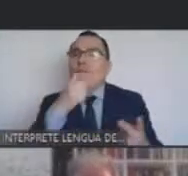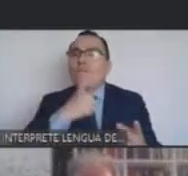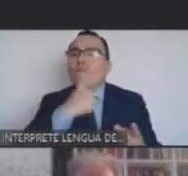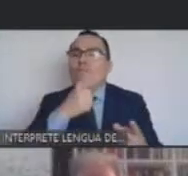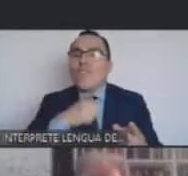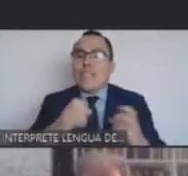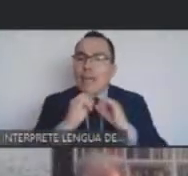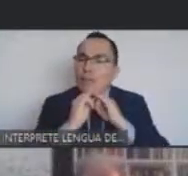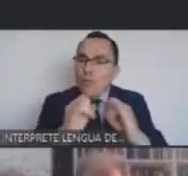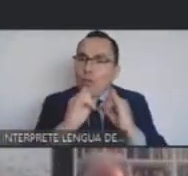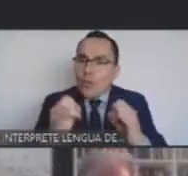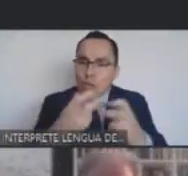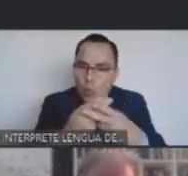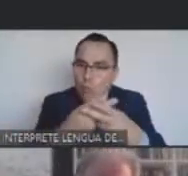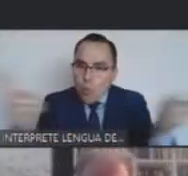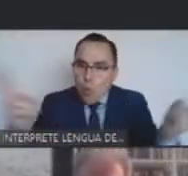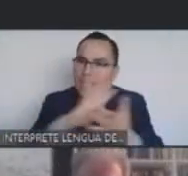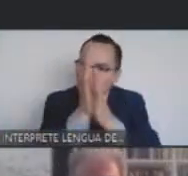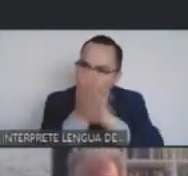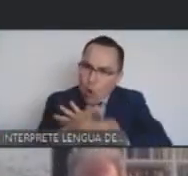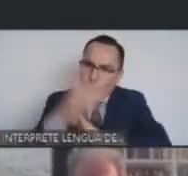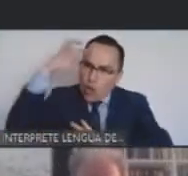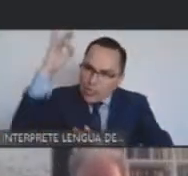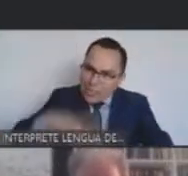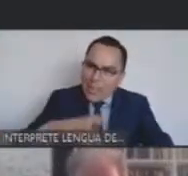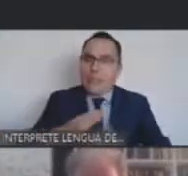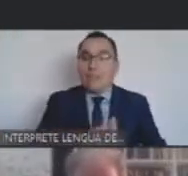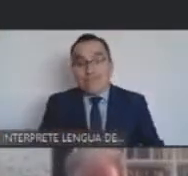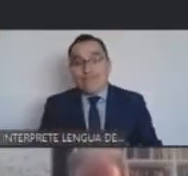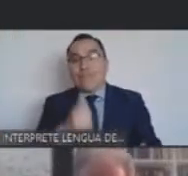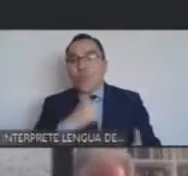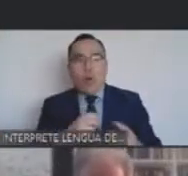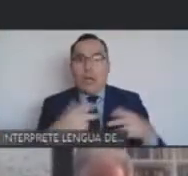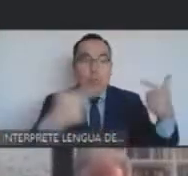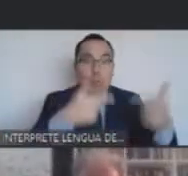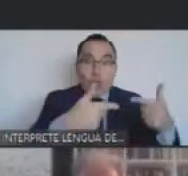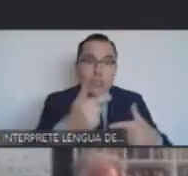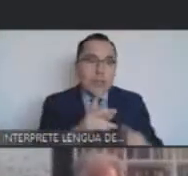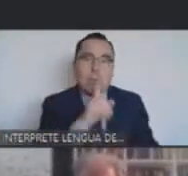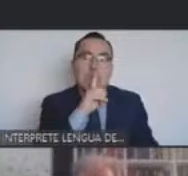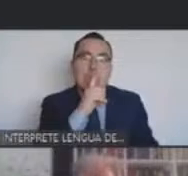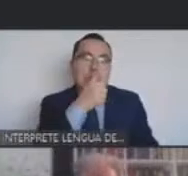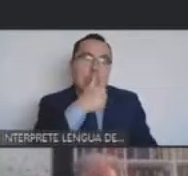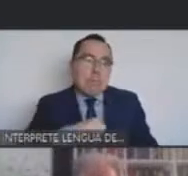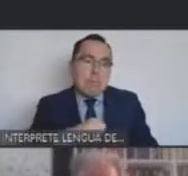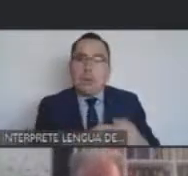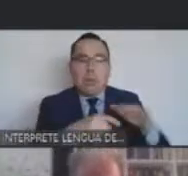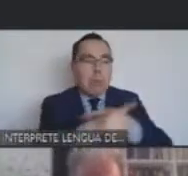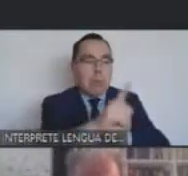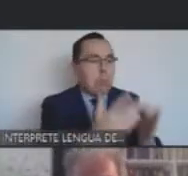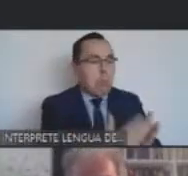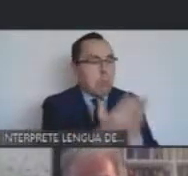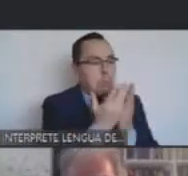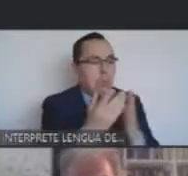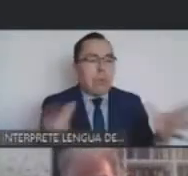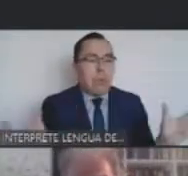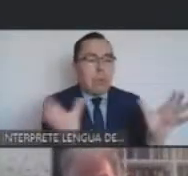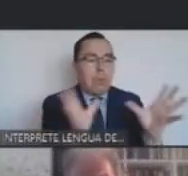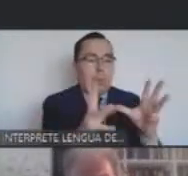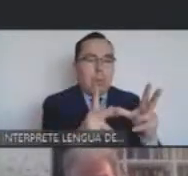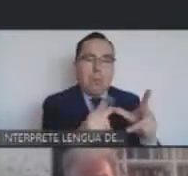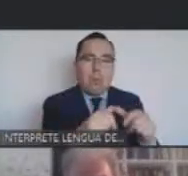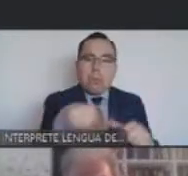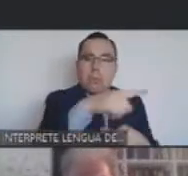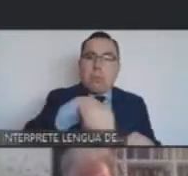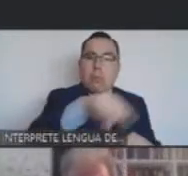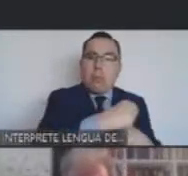el financiamiento corriente de un partido provenía de fuentes privadas, lo cual se traducía en que tenía